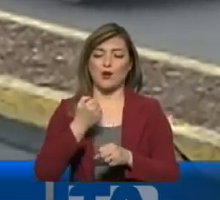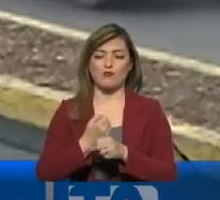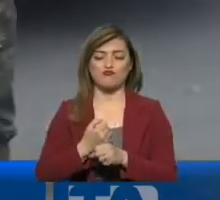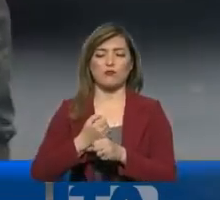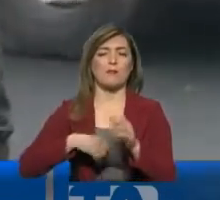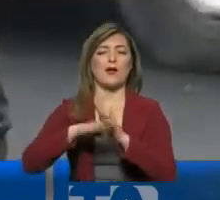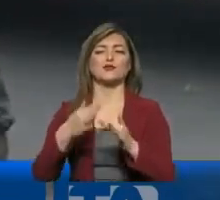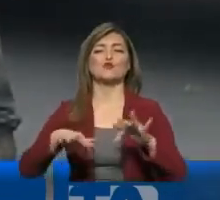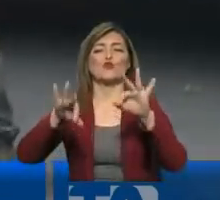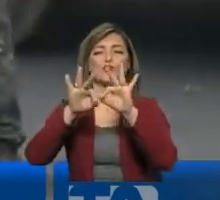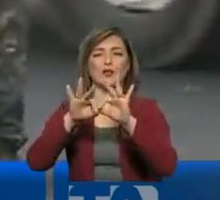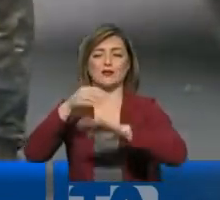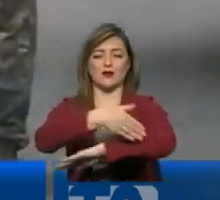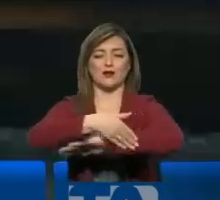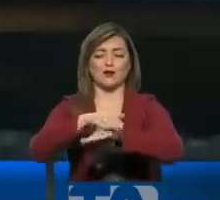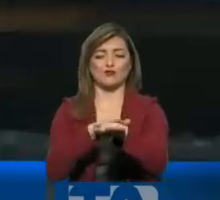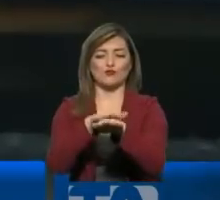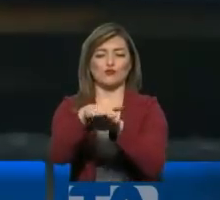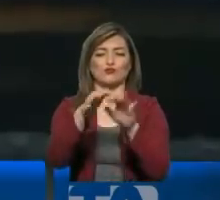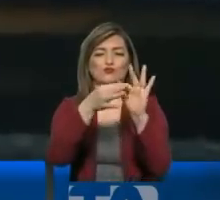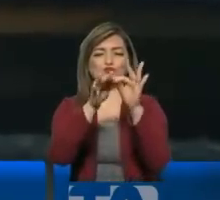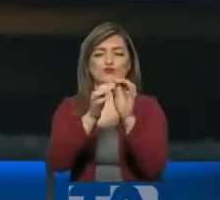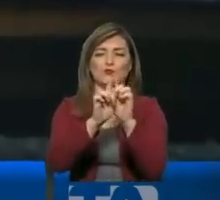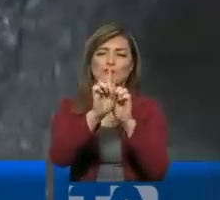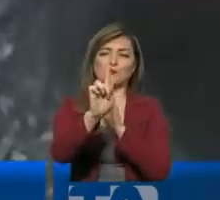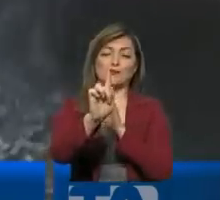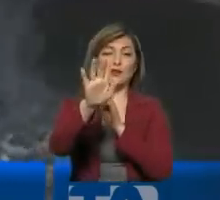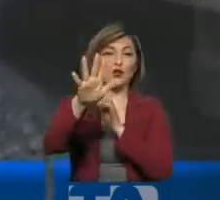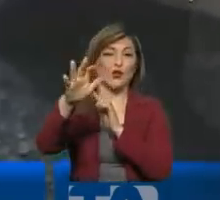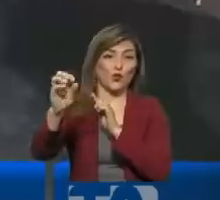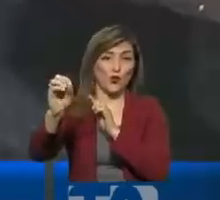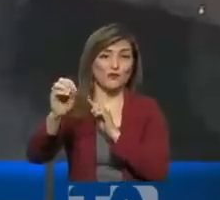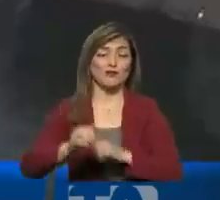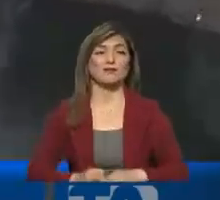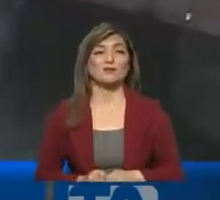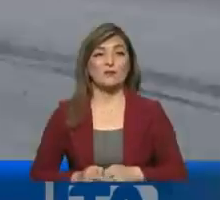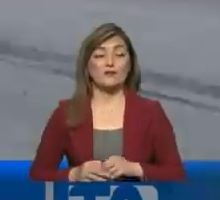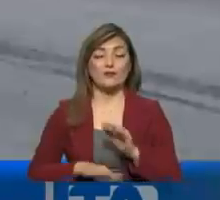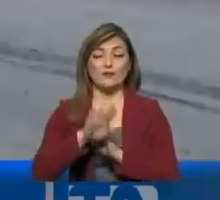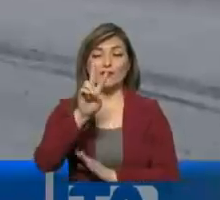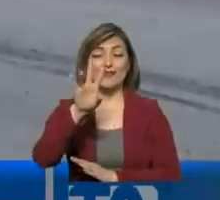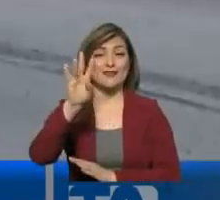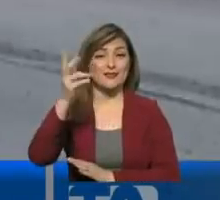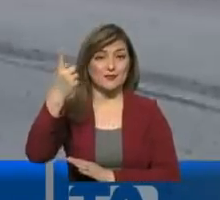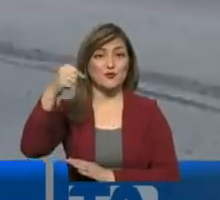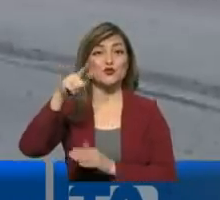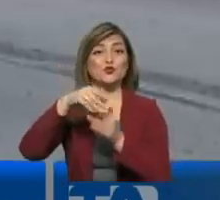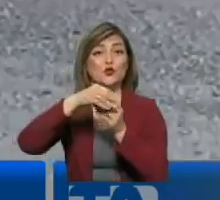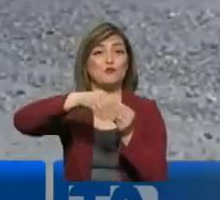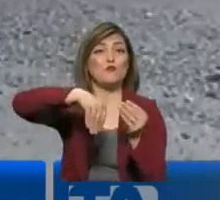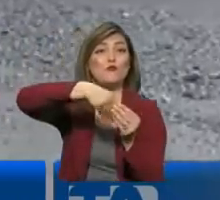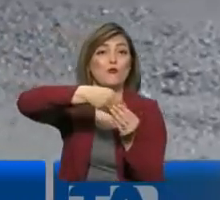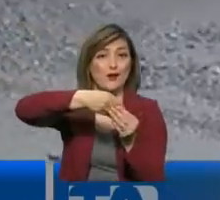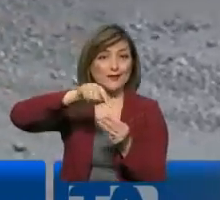etapa de un plan de repavimentación que contemplaba 150 kilómetros de vía y que superaba los 27 millones de dólares.